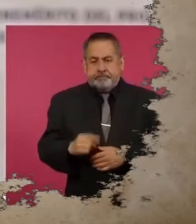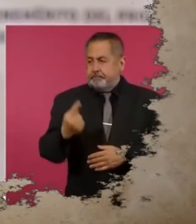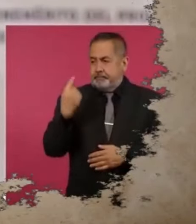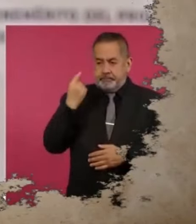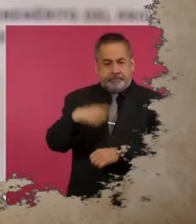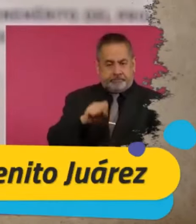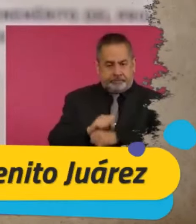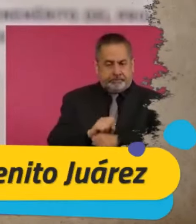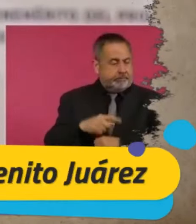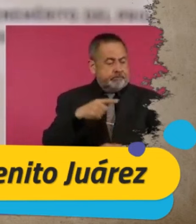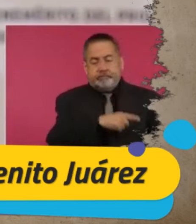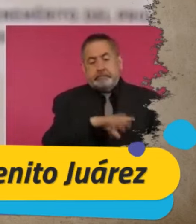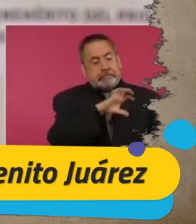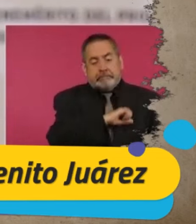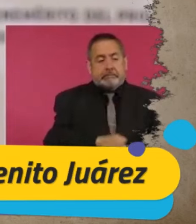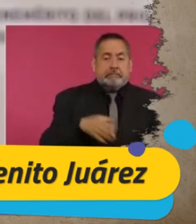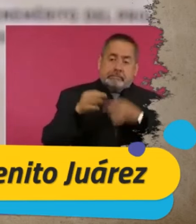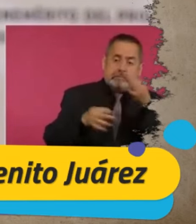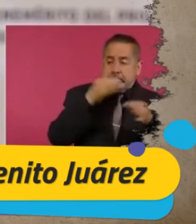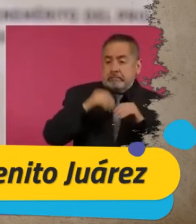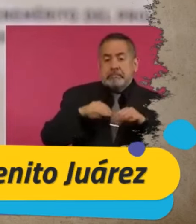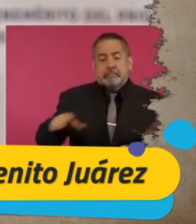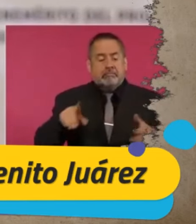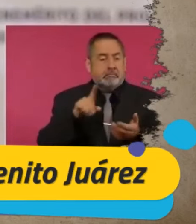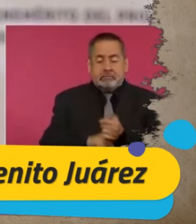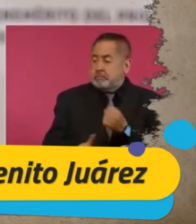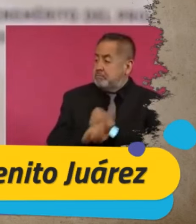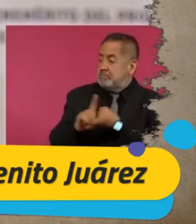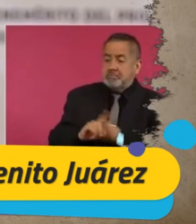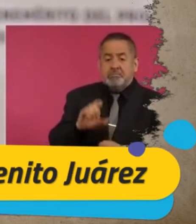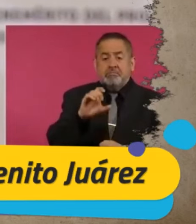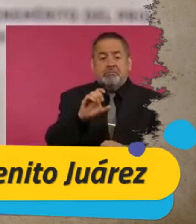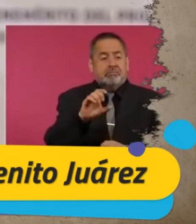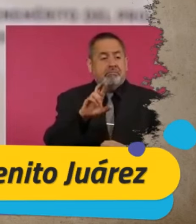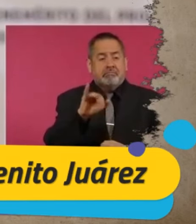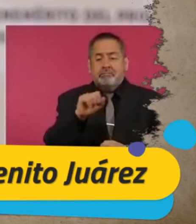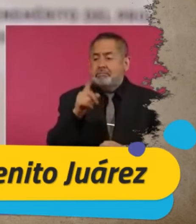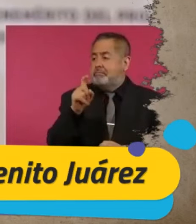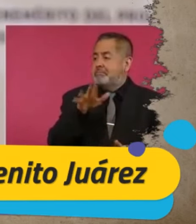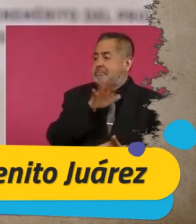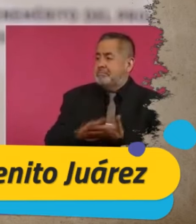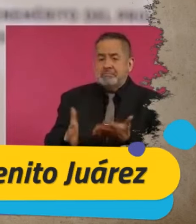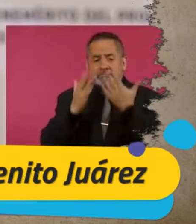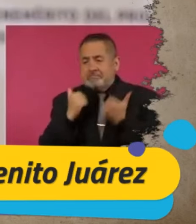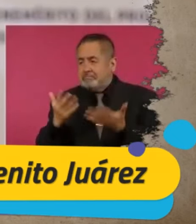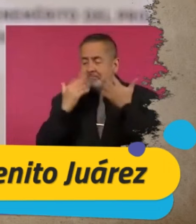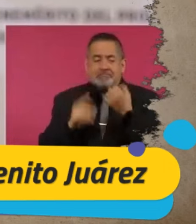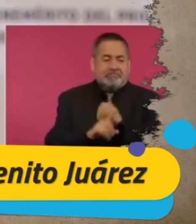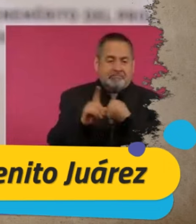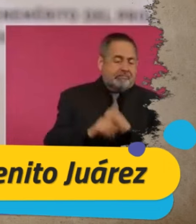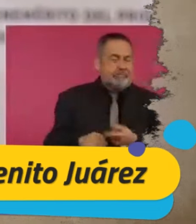los temas favoritos de los medios, ha sido la supuesta crisis de agua en la Ciudad de México, provocada por